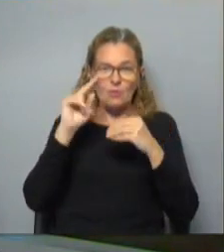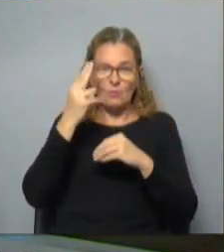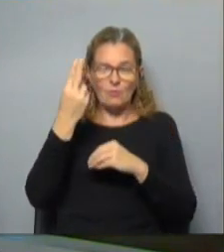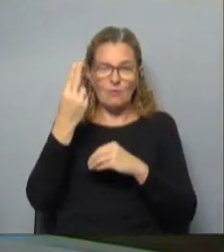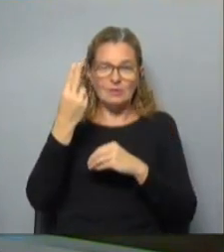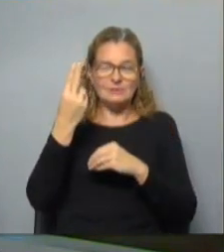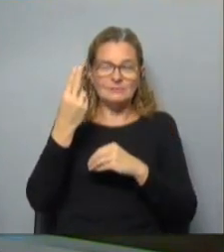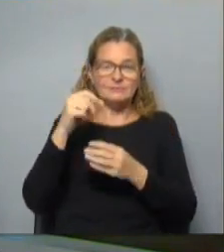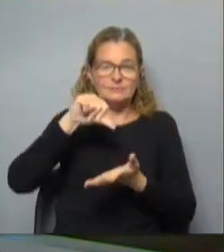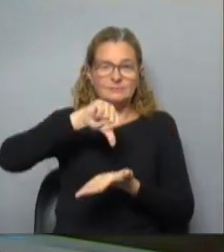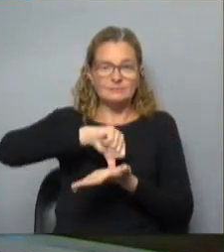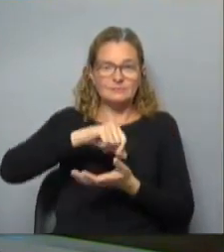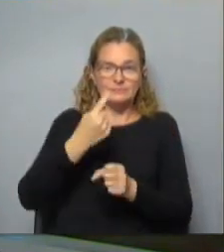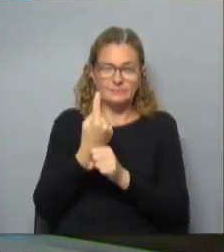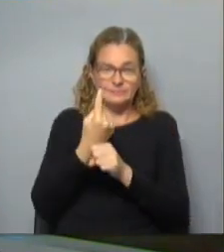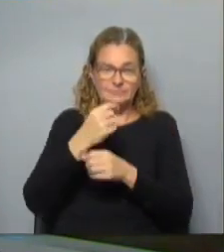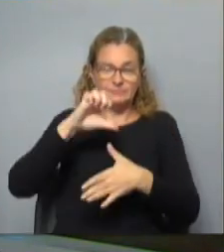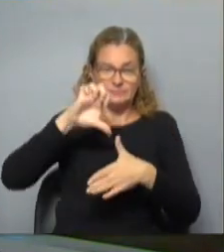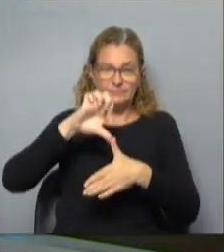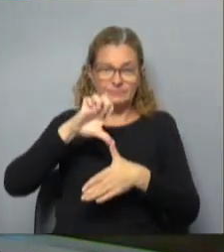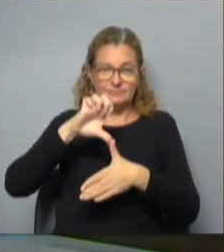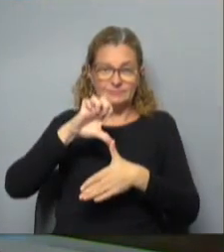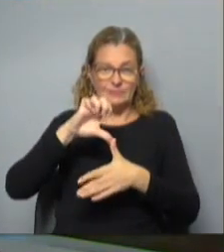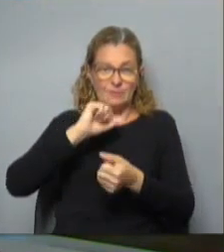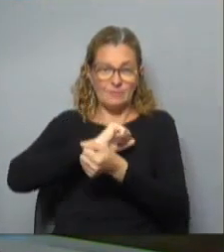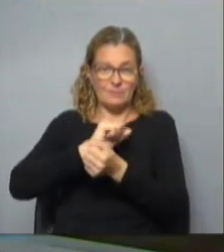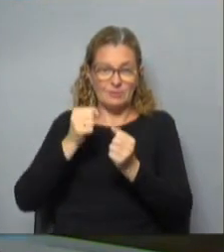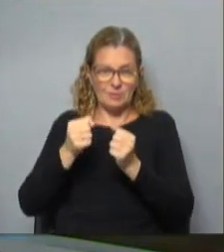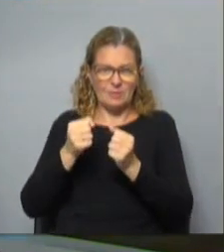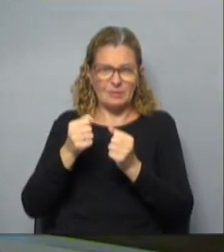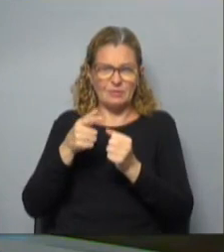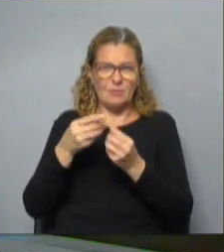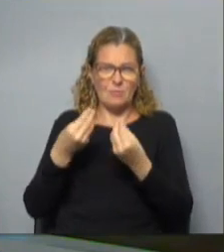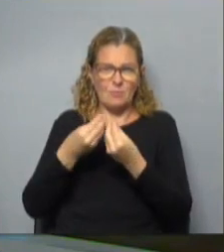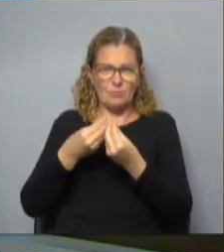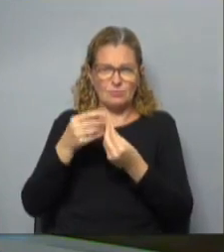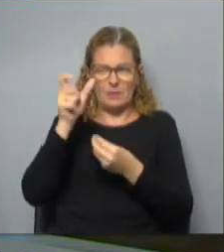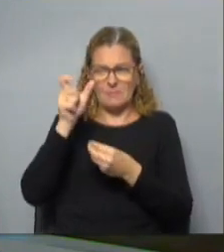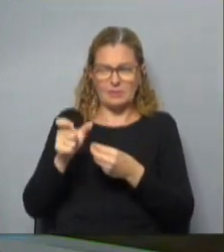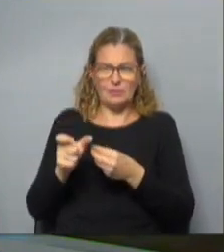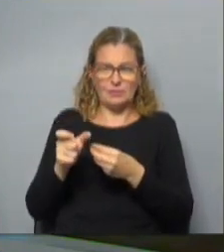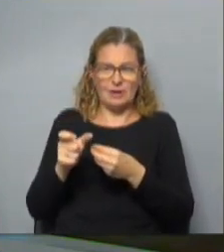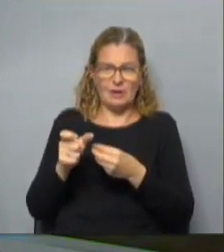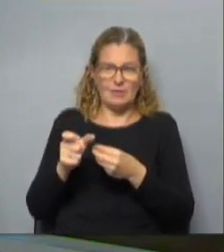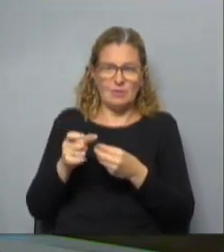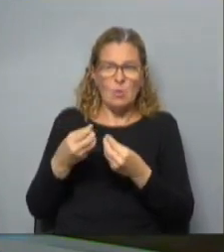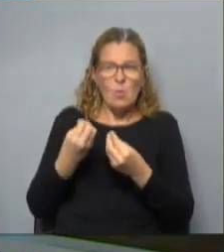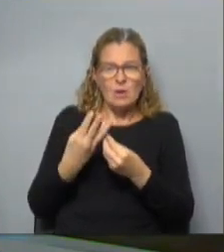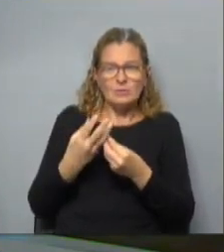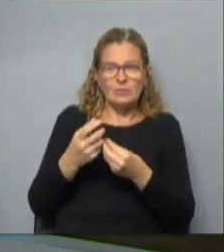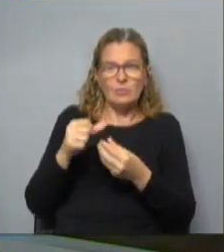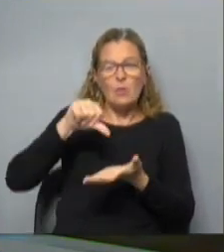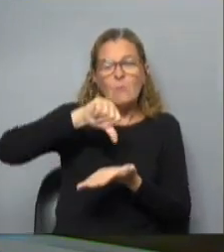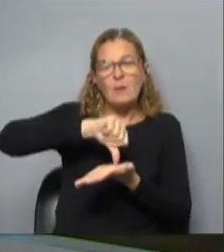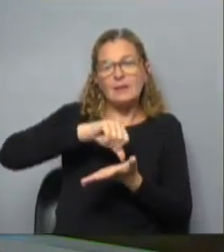es el país que está primero en américa del sur en taza de aprisionamiento esto es cantidad de personas presas por población no somos un